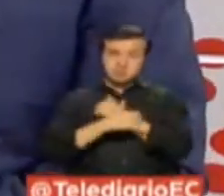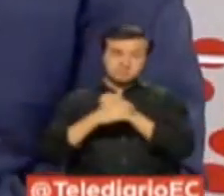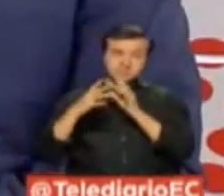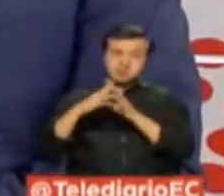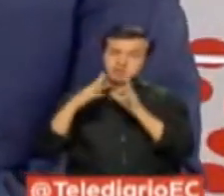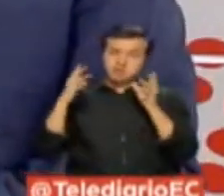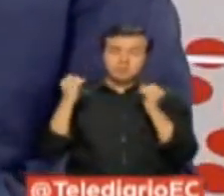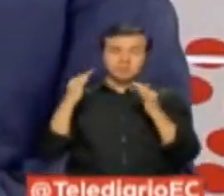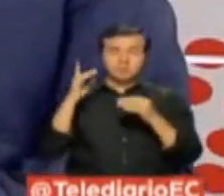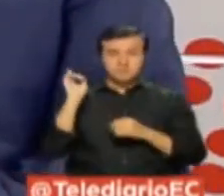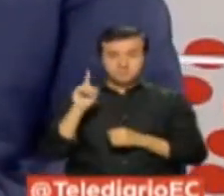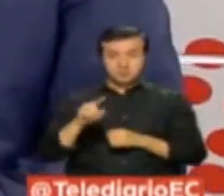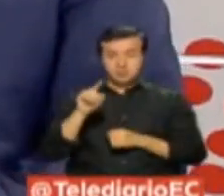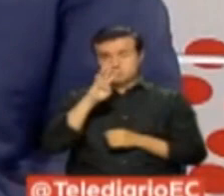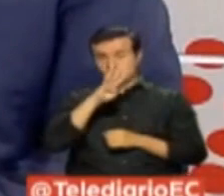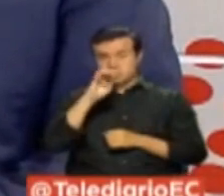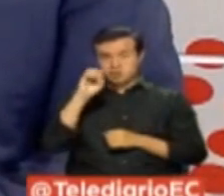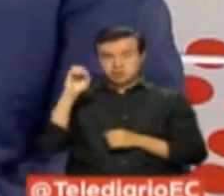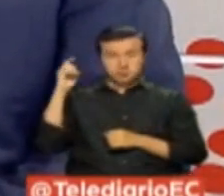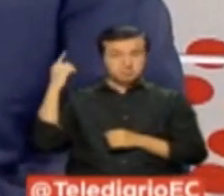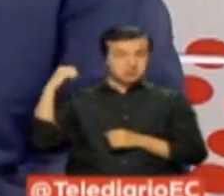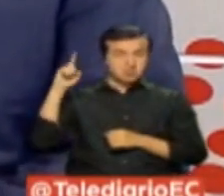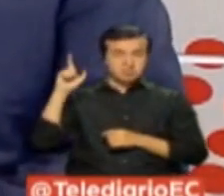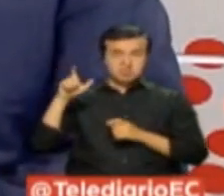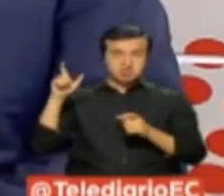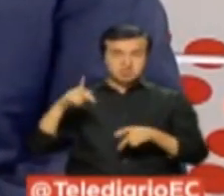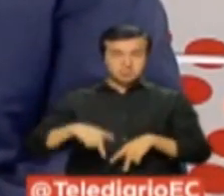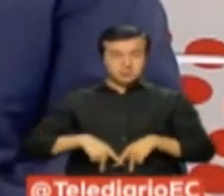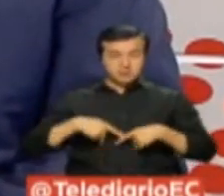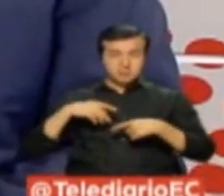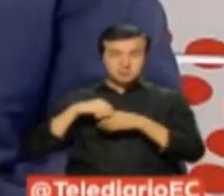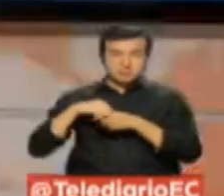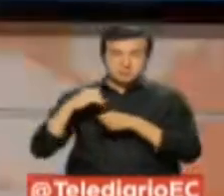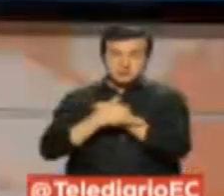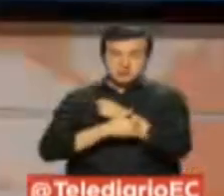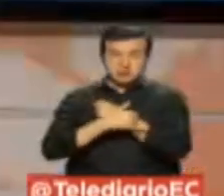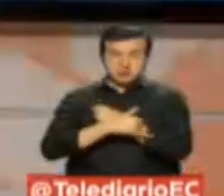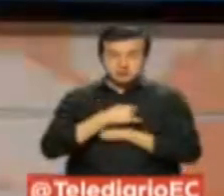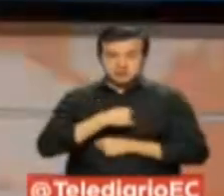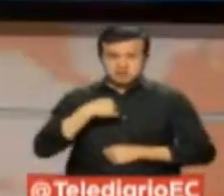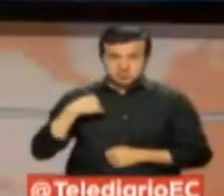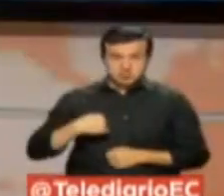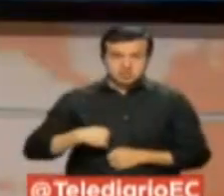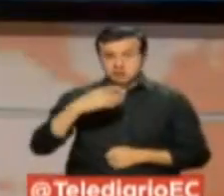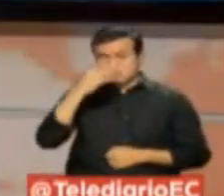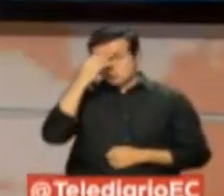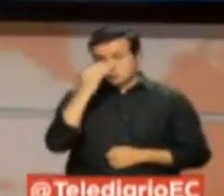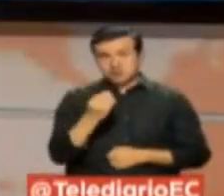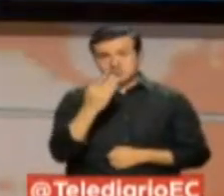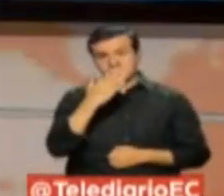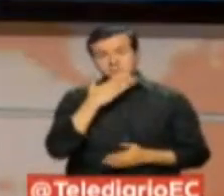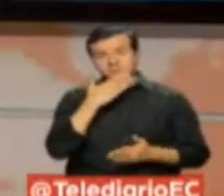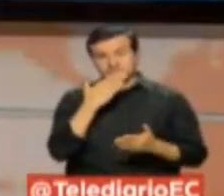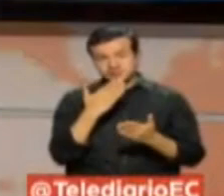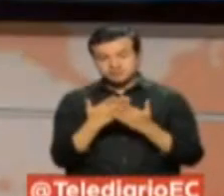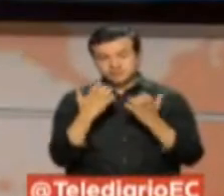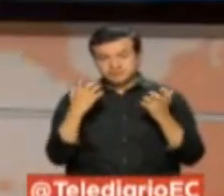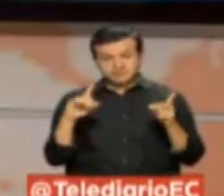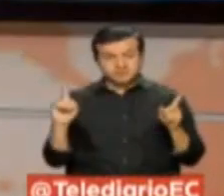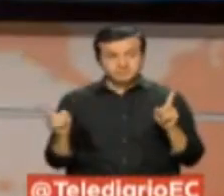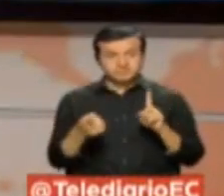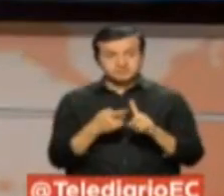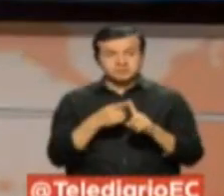con 1.400 millones de habitantes. Buenos días. Eduardo, buenos días. Gracias por la invitación. Quisiera tal vez